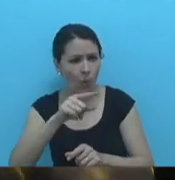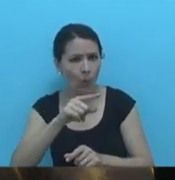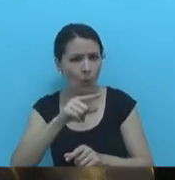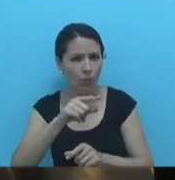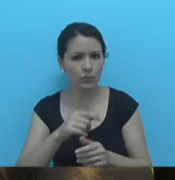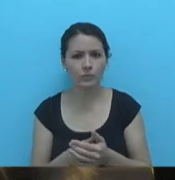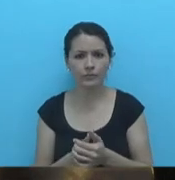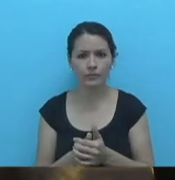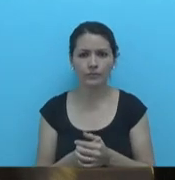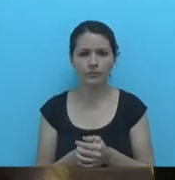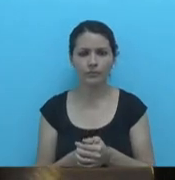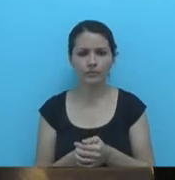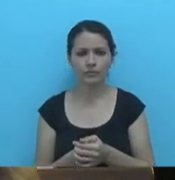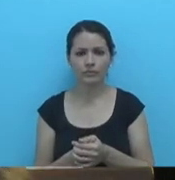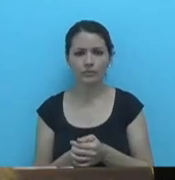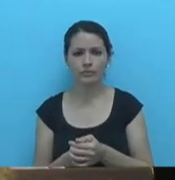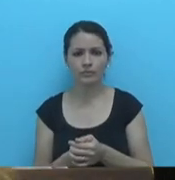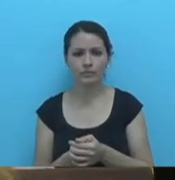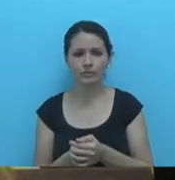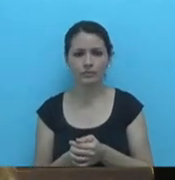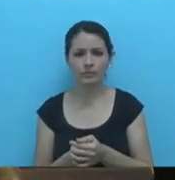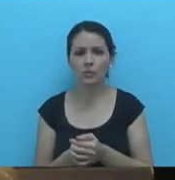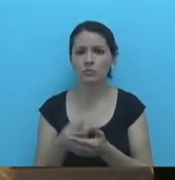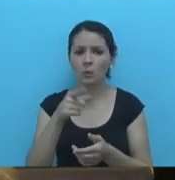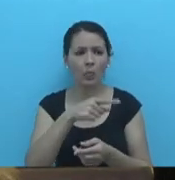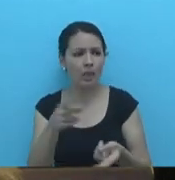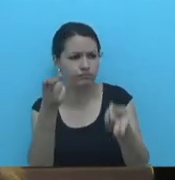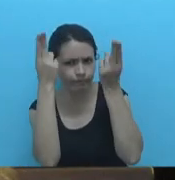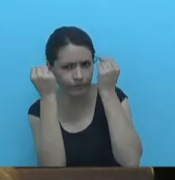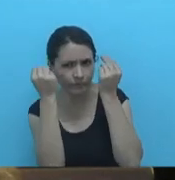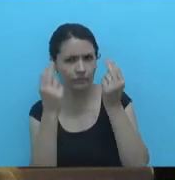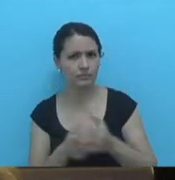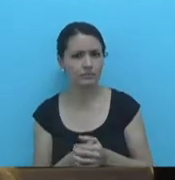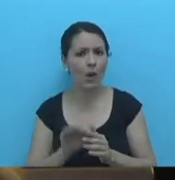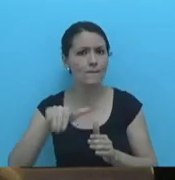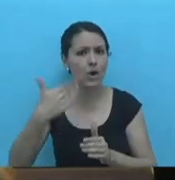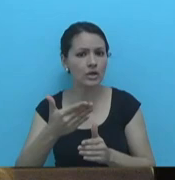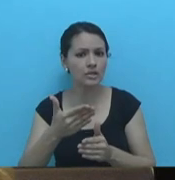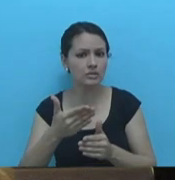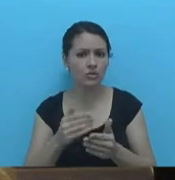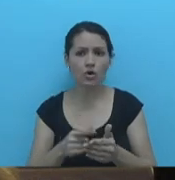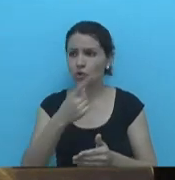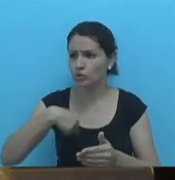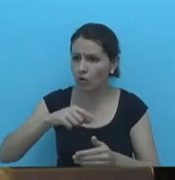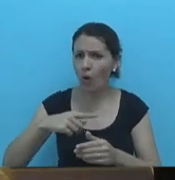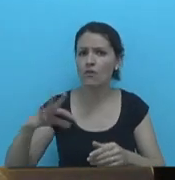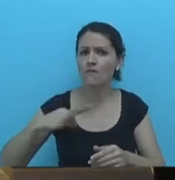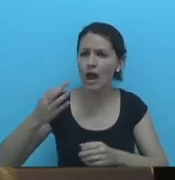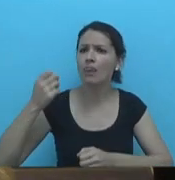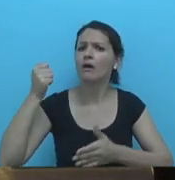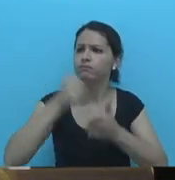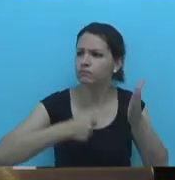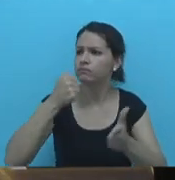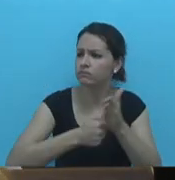nos invadan nuestra tierra ya no será nuestra, será de ustedes. Por eso, hasta la vida damos para que ustedes